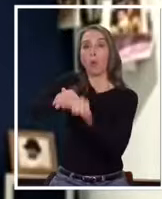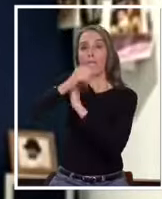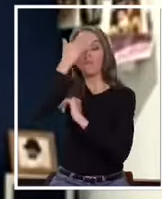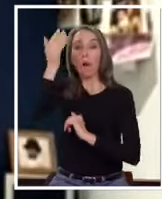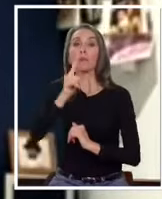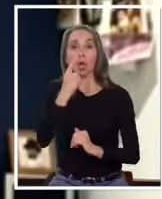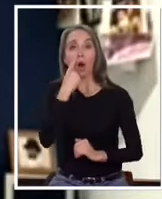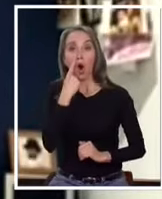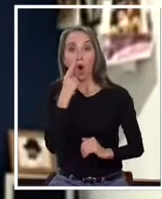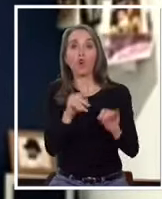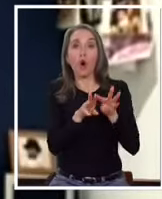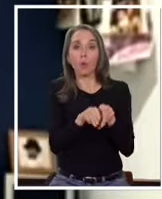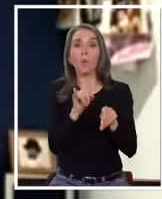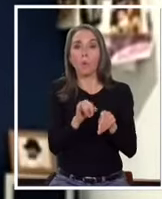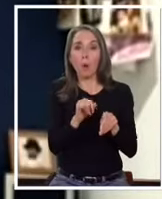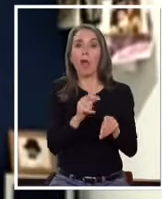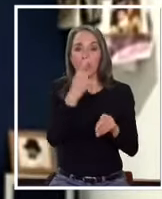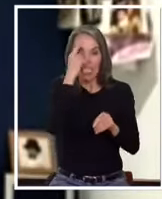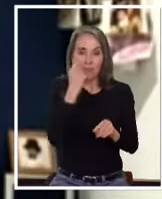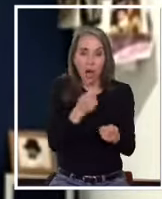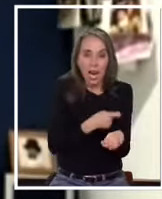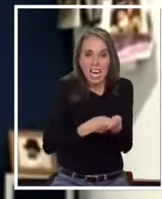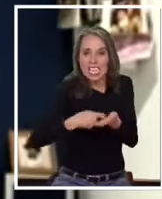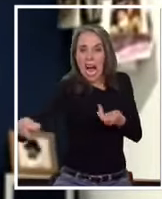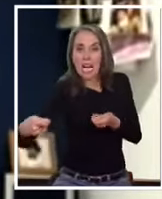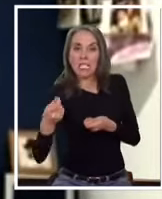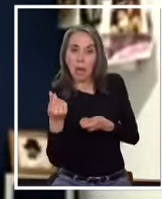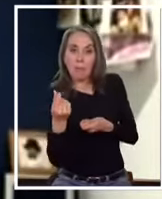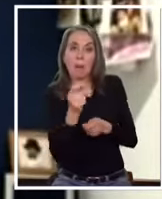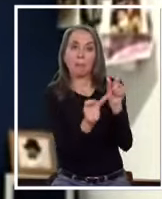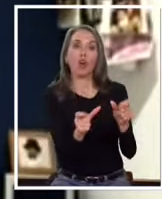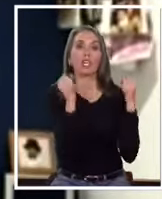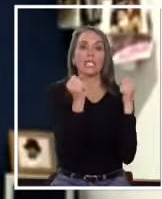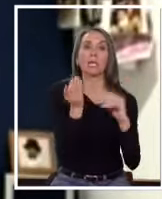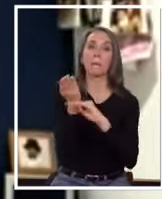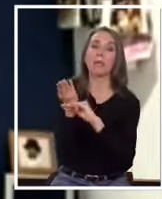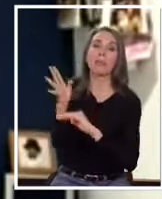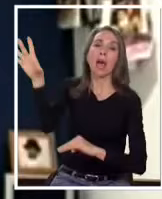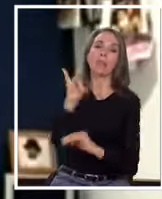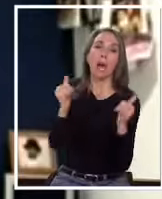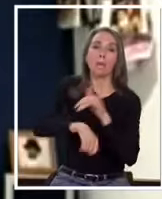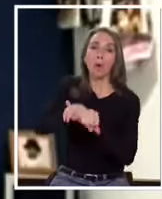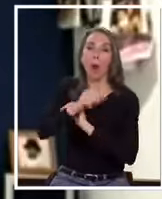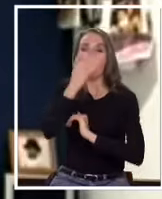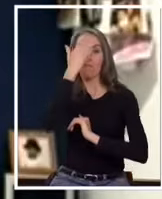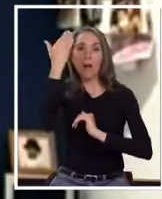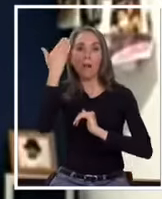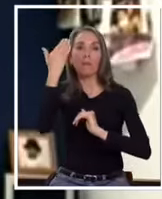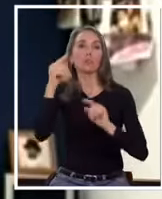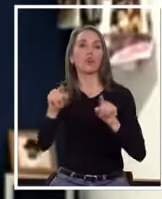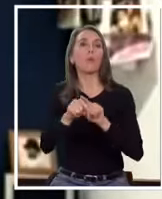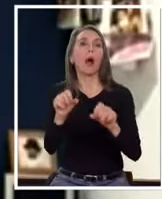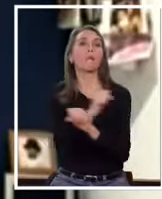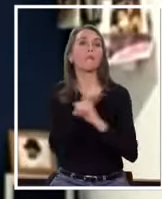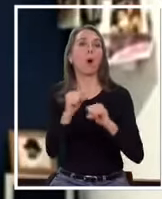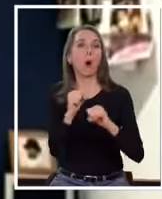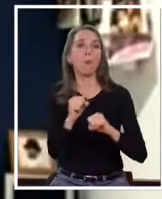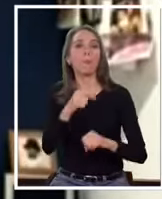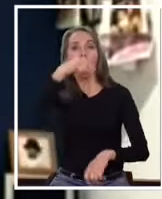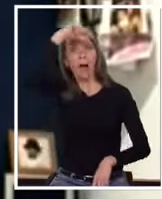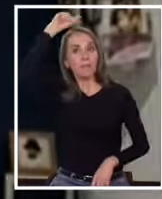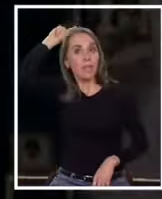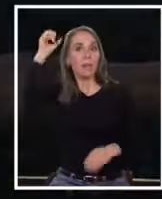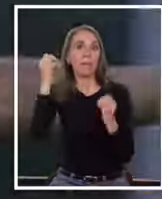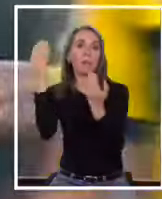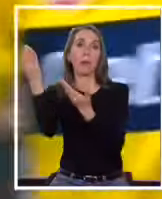puede hacer un esfuerzo porque la gente lo ha pedido, porque la gente pide un fichaje bomba, por decirlo de esa manera. Y Arturo, obviamente, bienvenido sea